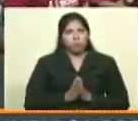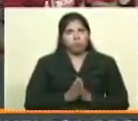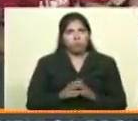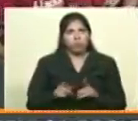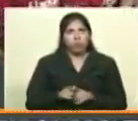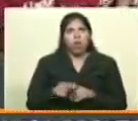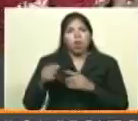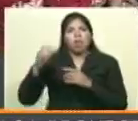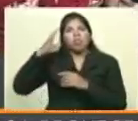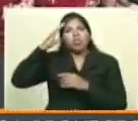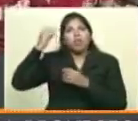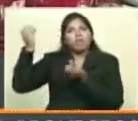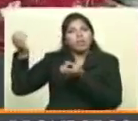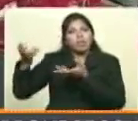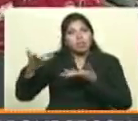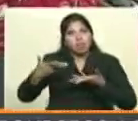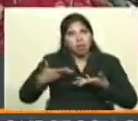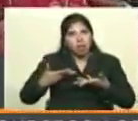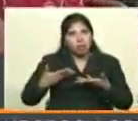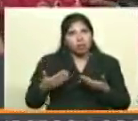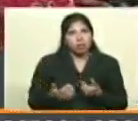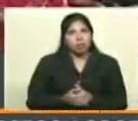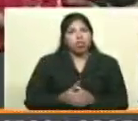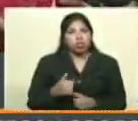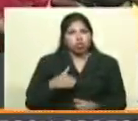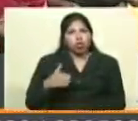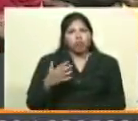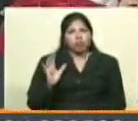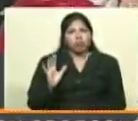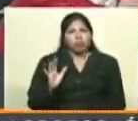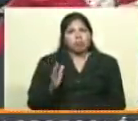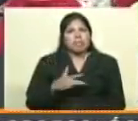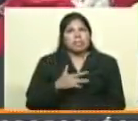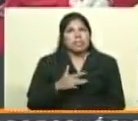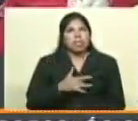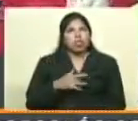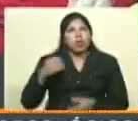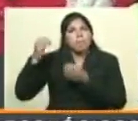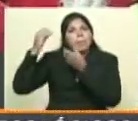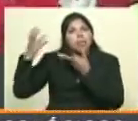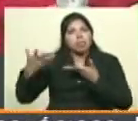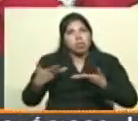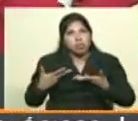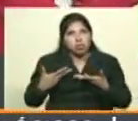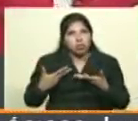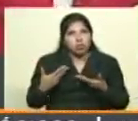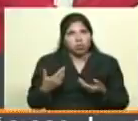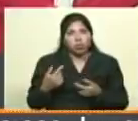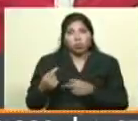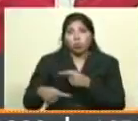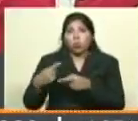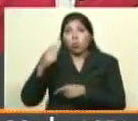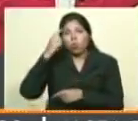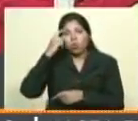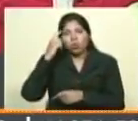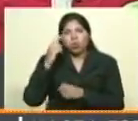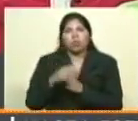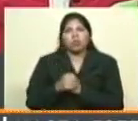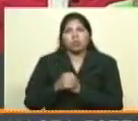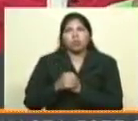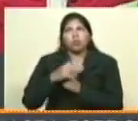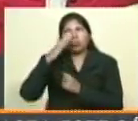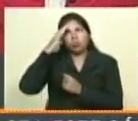Somos benditos. Yo me considero un hombre bendito en la vida. Y todos los días pido la bendición de nuestro